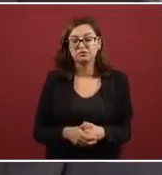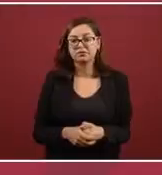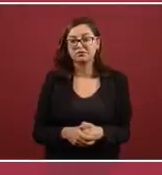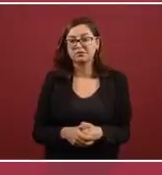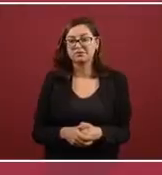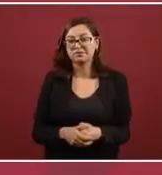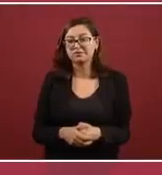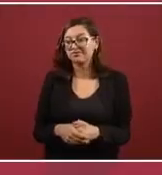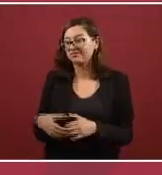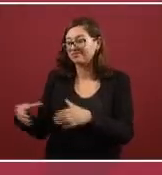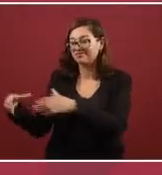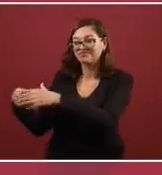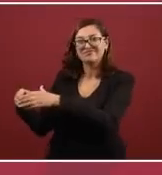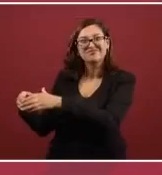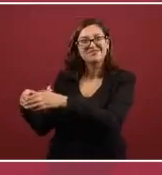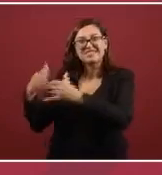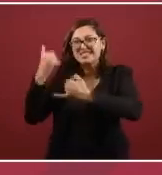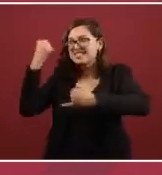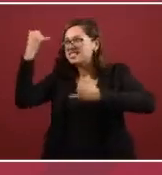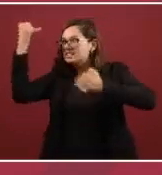mentiras se difunden